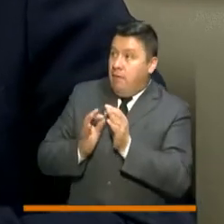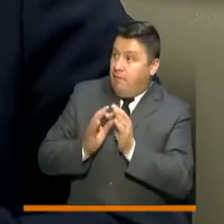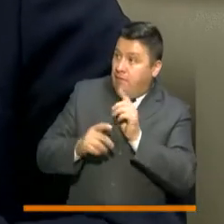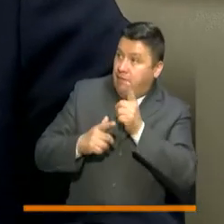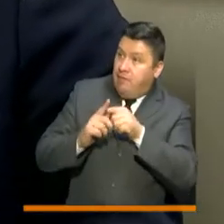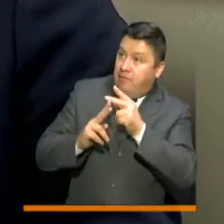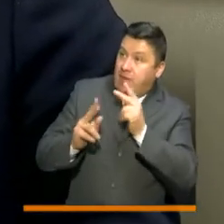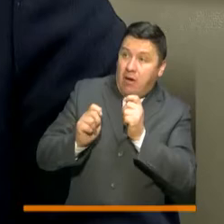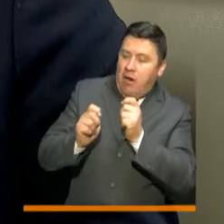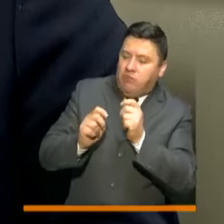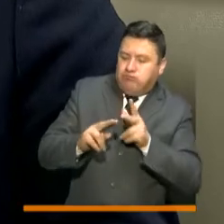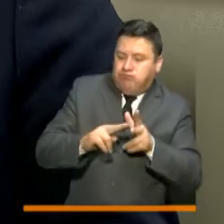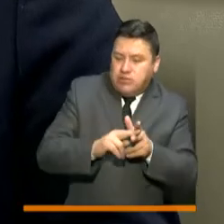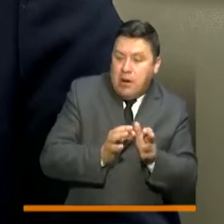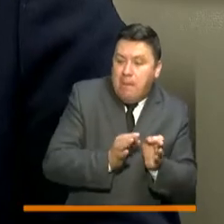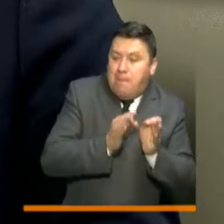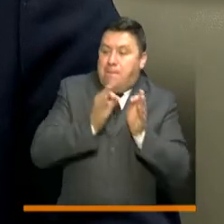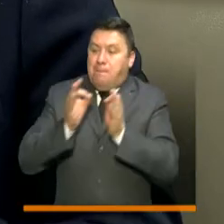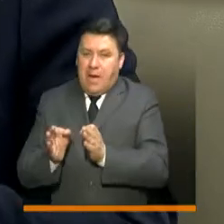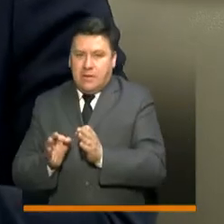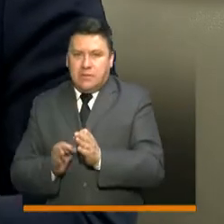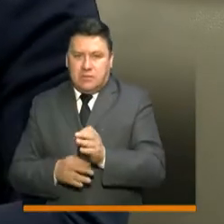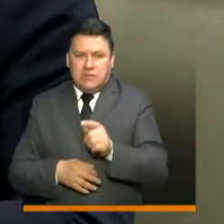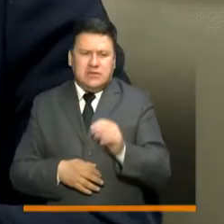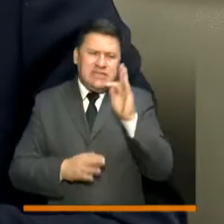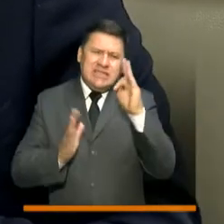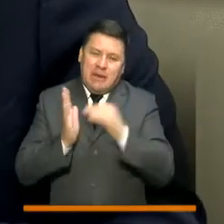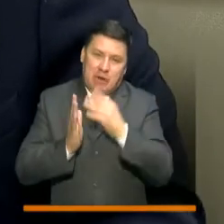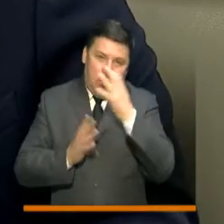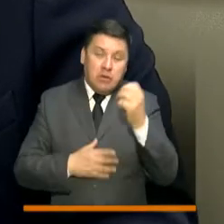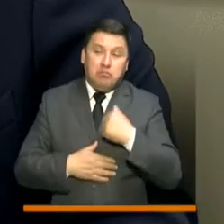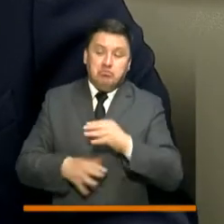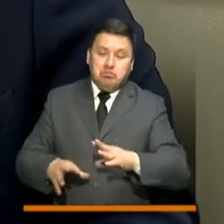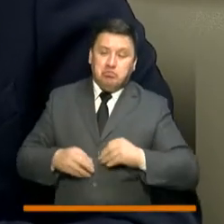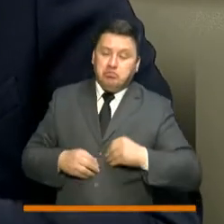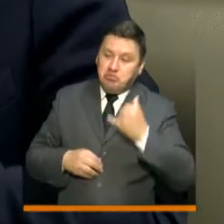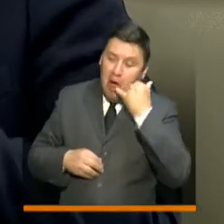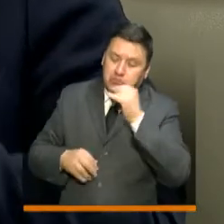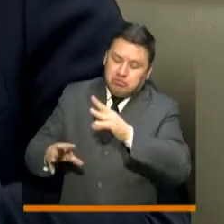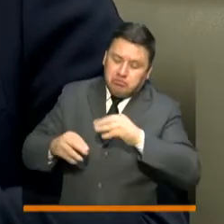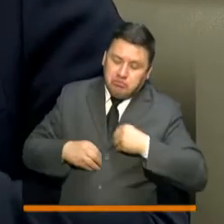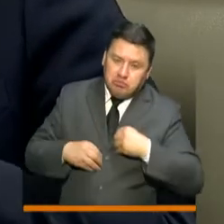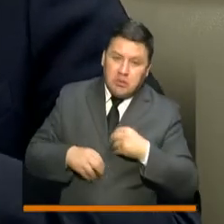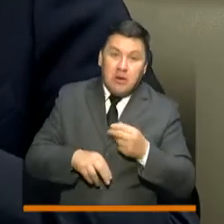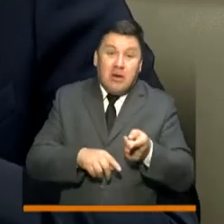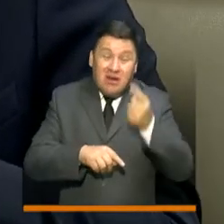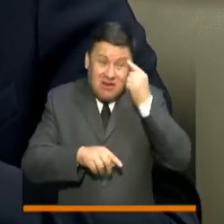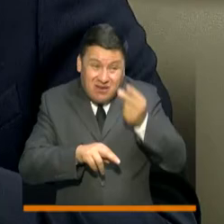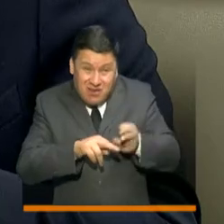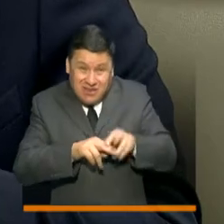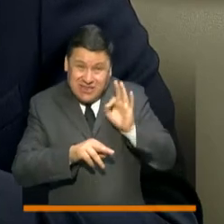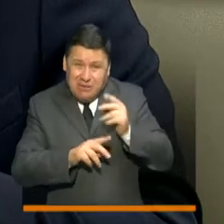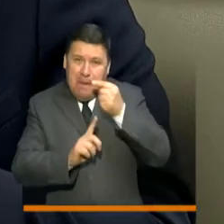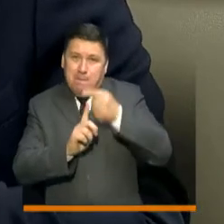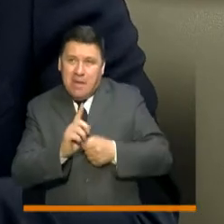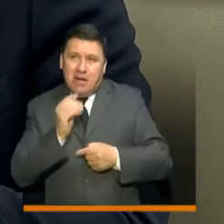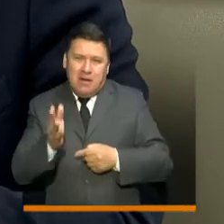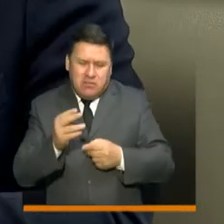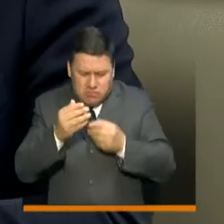y para un conjunto de 8.300 colombianos que se acogieron a este beneficio los intereses con los que mensualmente